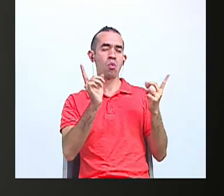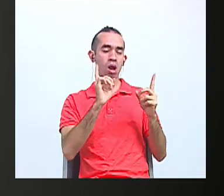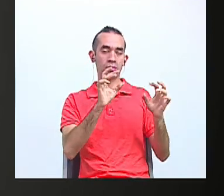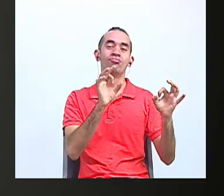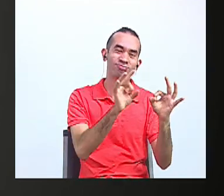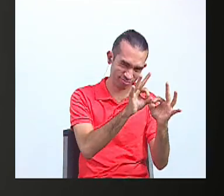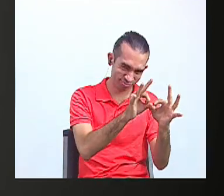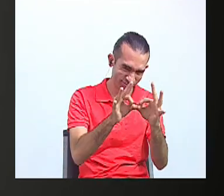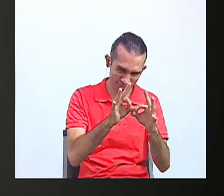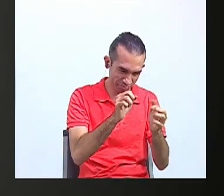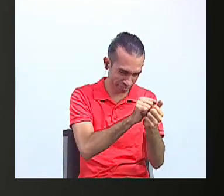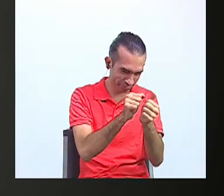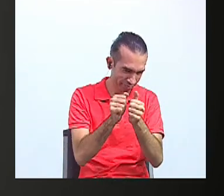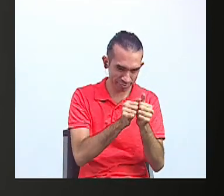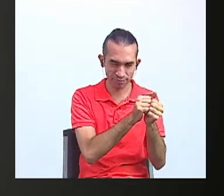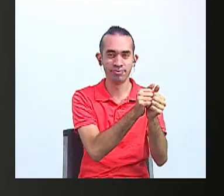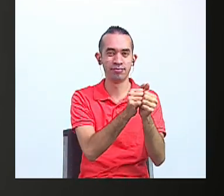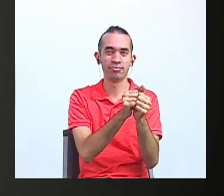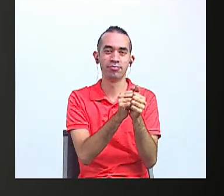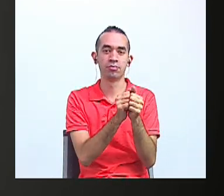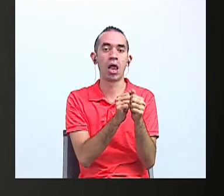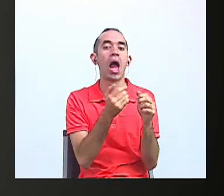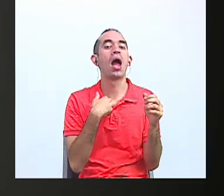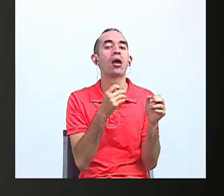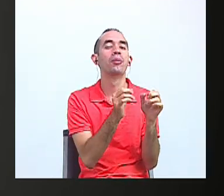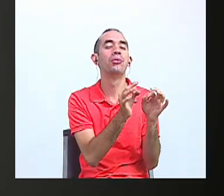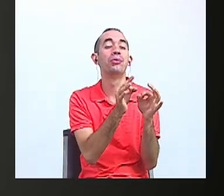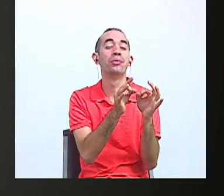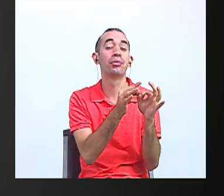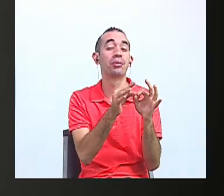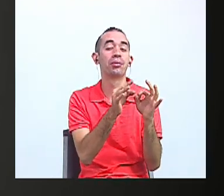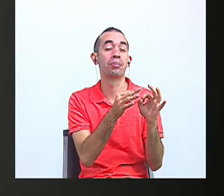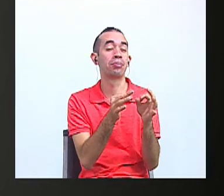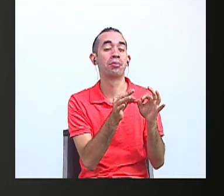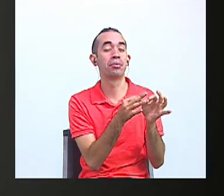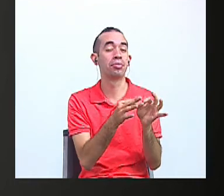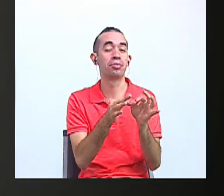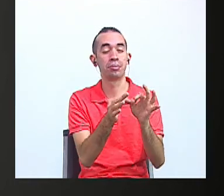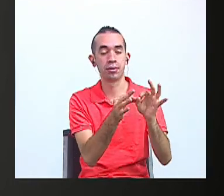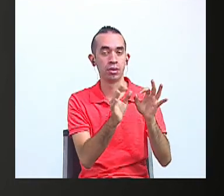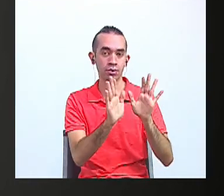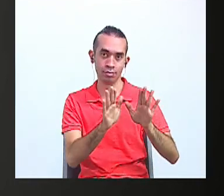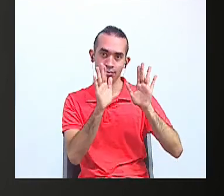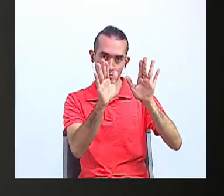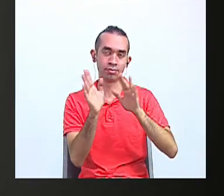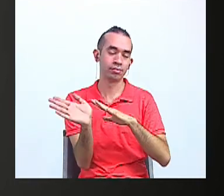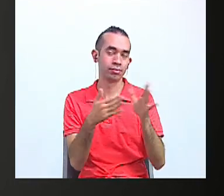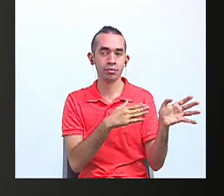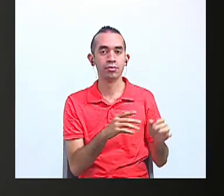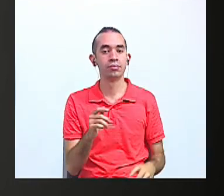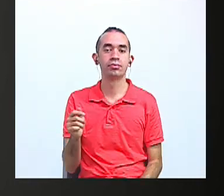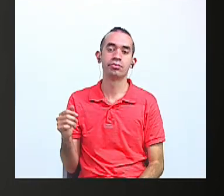unidas. Solamente presentan vibración. Excelente. Continuamos con